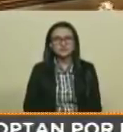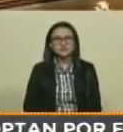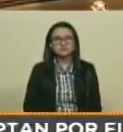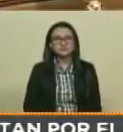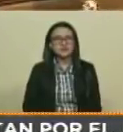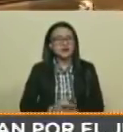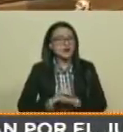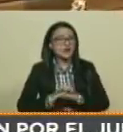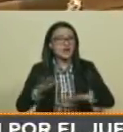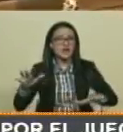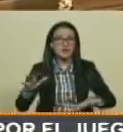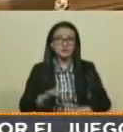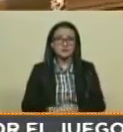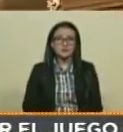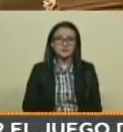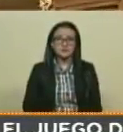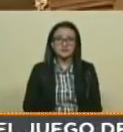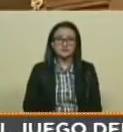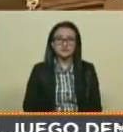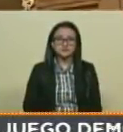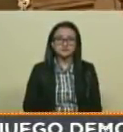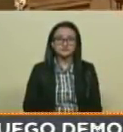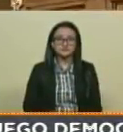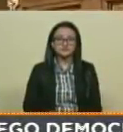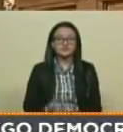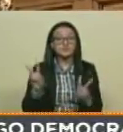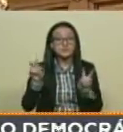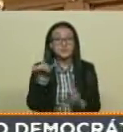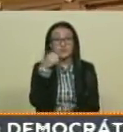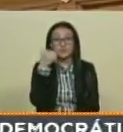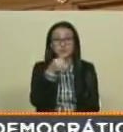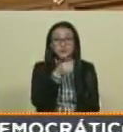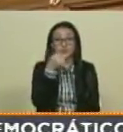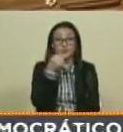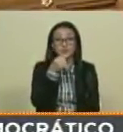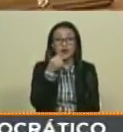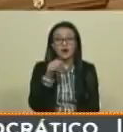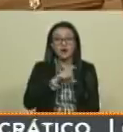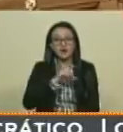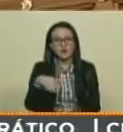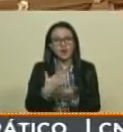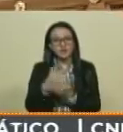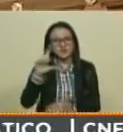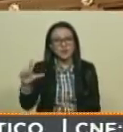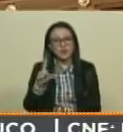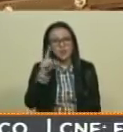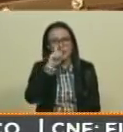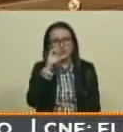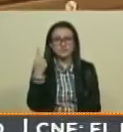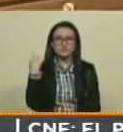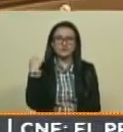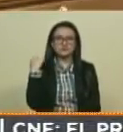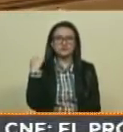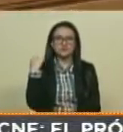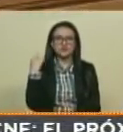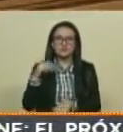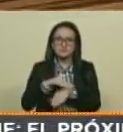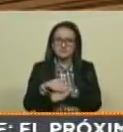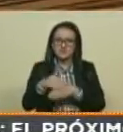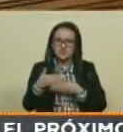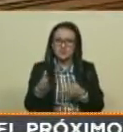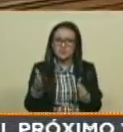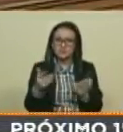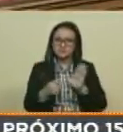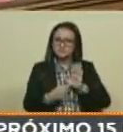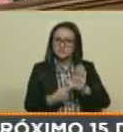Casos gravísimos, por ejemplo, en temas de droga. Entre enero y julio del año pasado, el Ministerio Público había